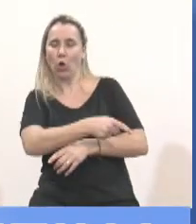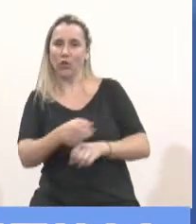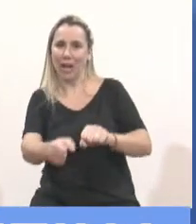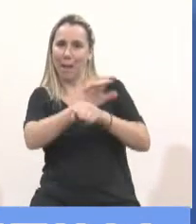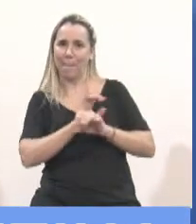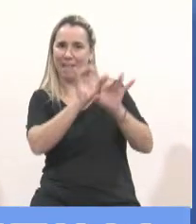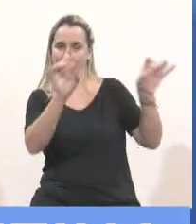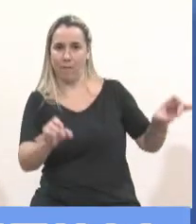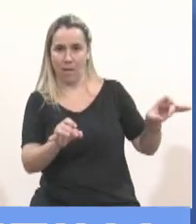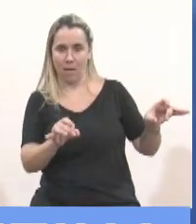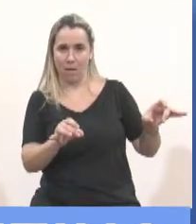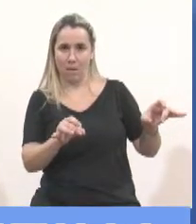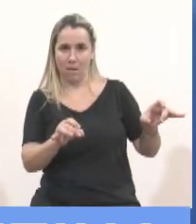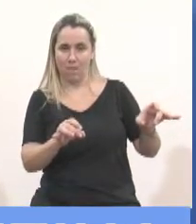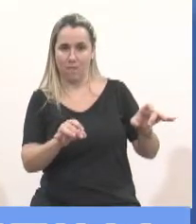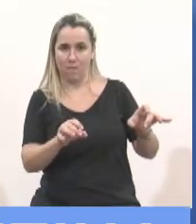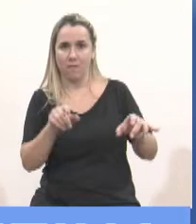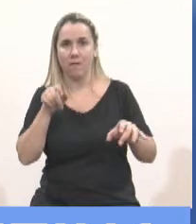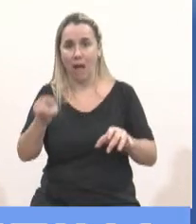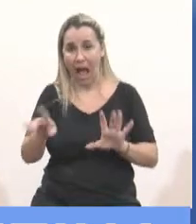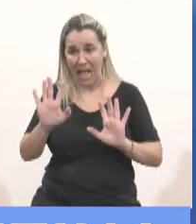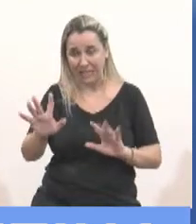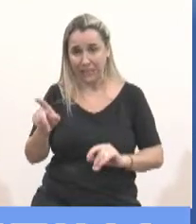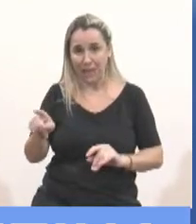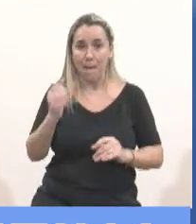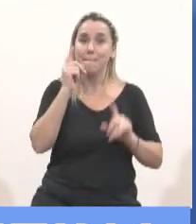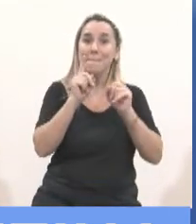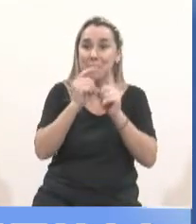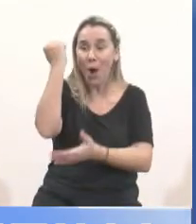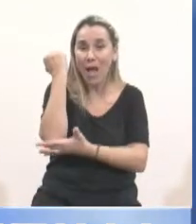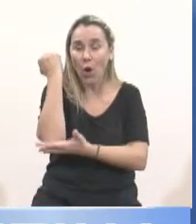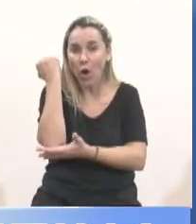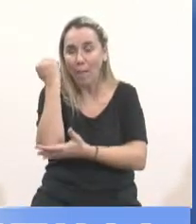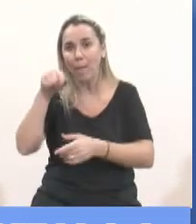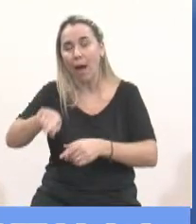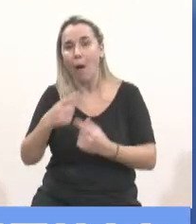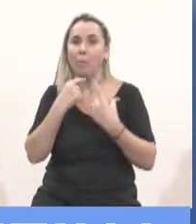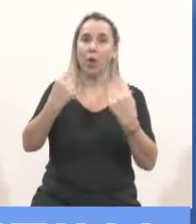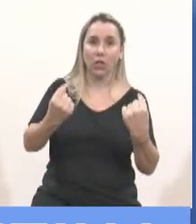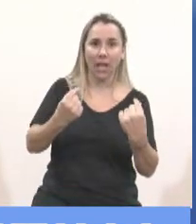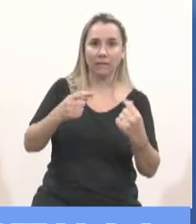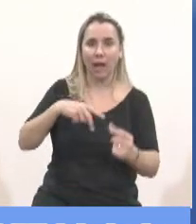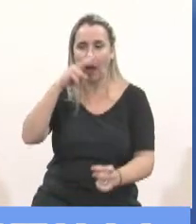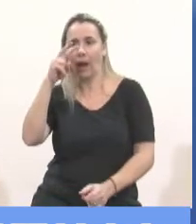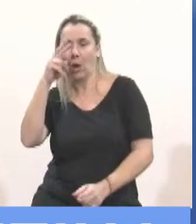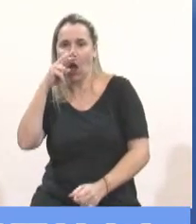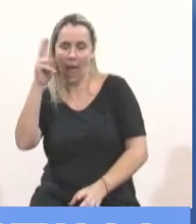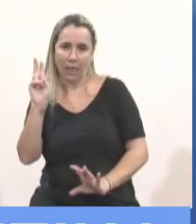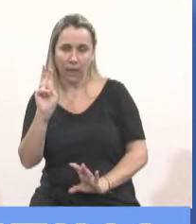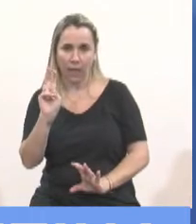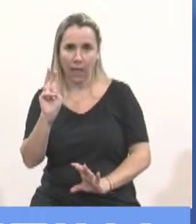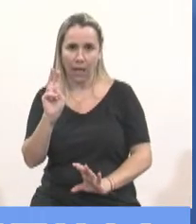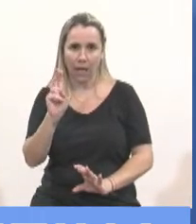Los antipandemias, así como los economistas que ahora pontifican, muchos arrogantes,